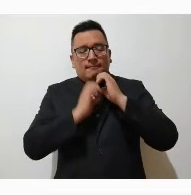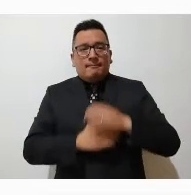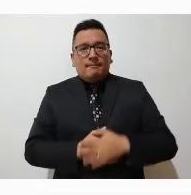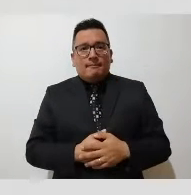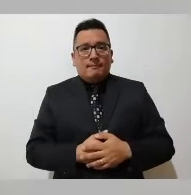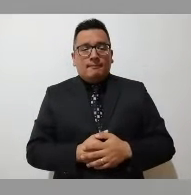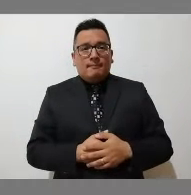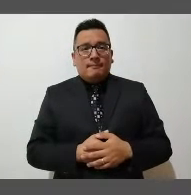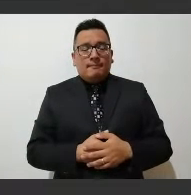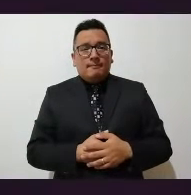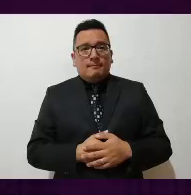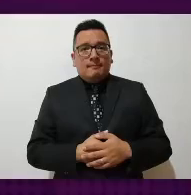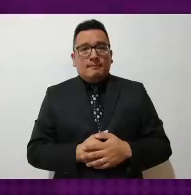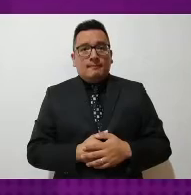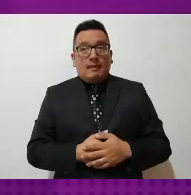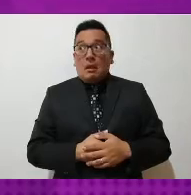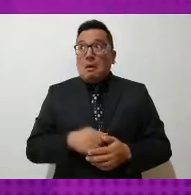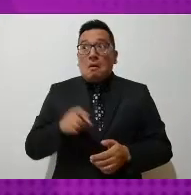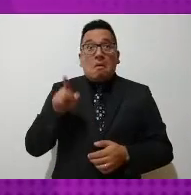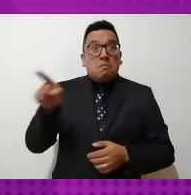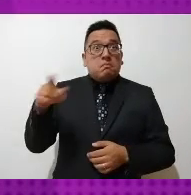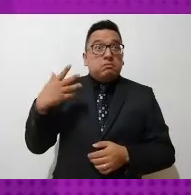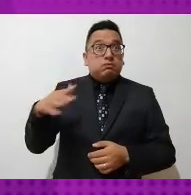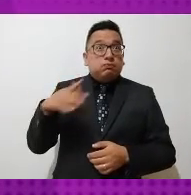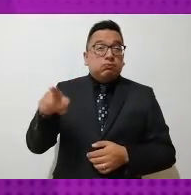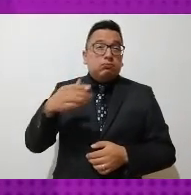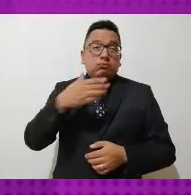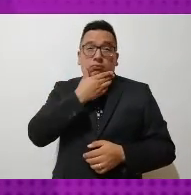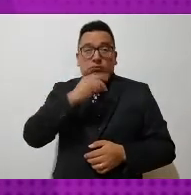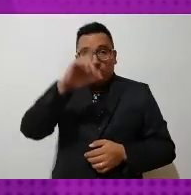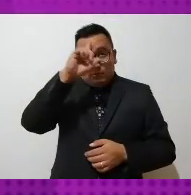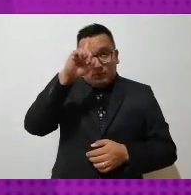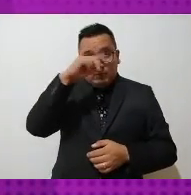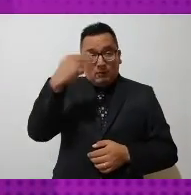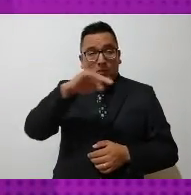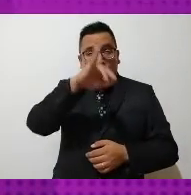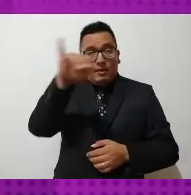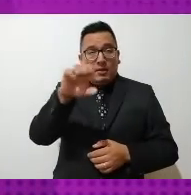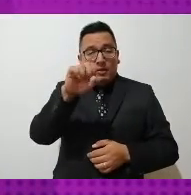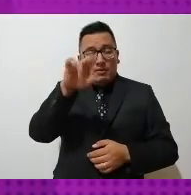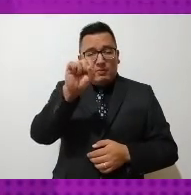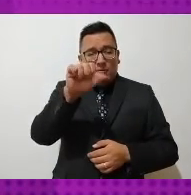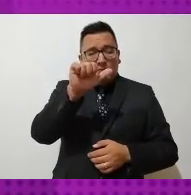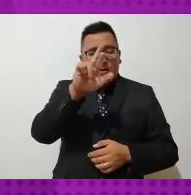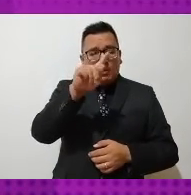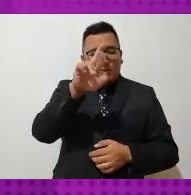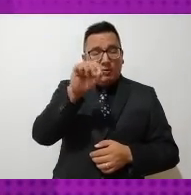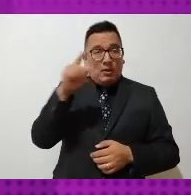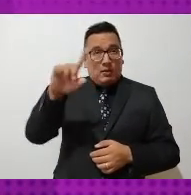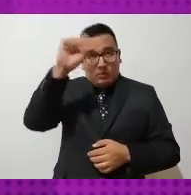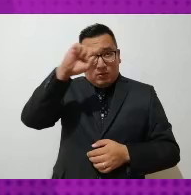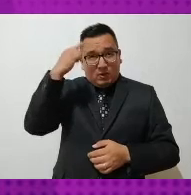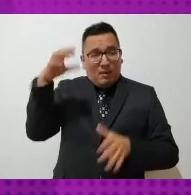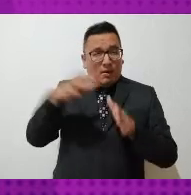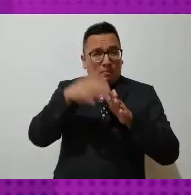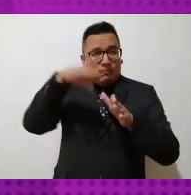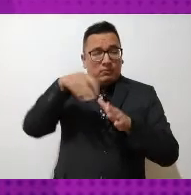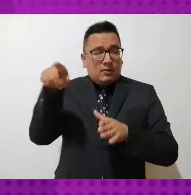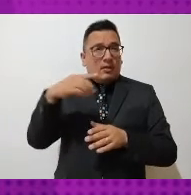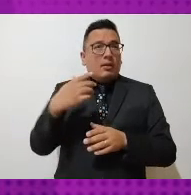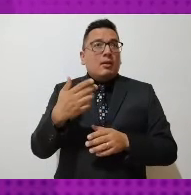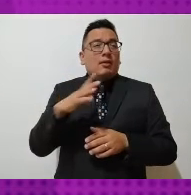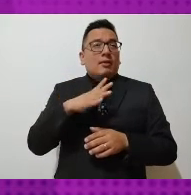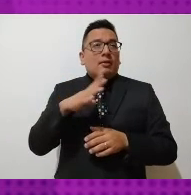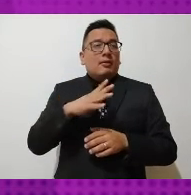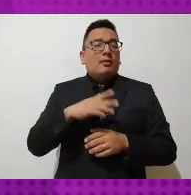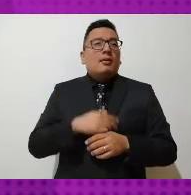entrevista. Muy buenas tardes a todas y todos. Bienvenidos una vez más a La Urna, programa de radio y televisión del Instituto Electoral de Coahuila.